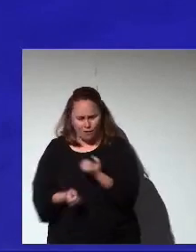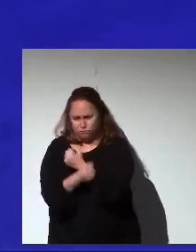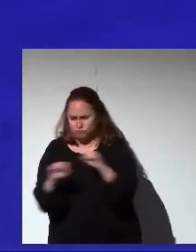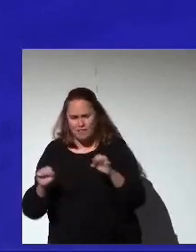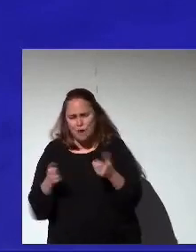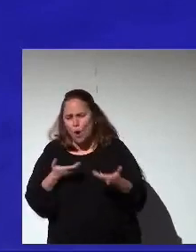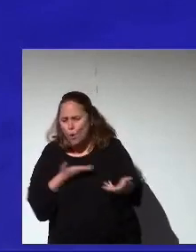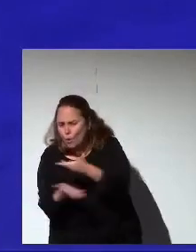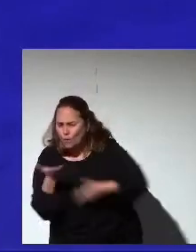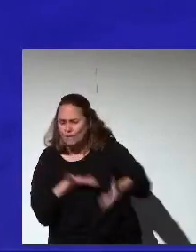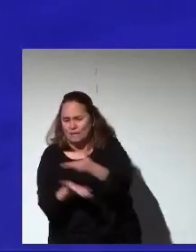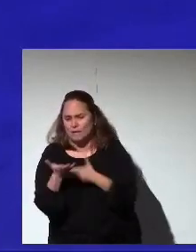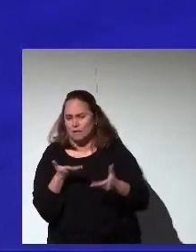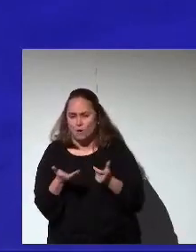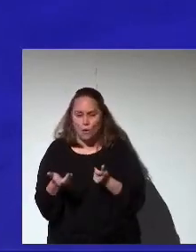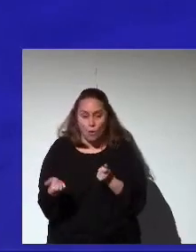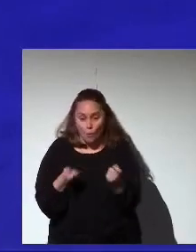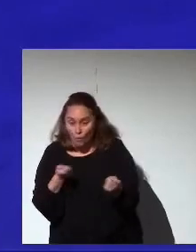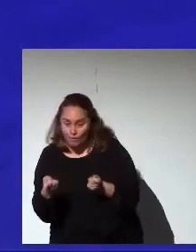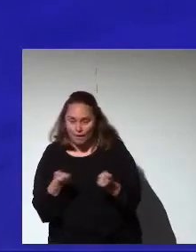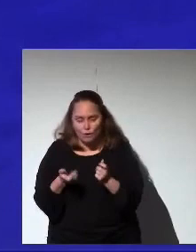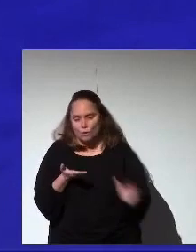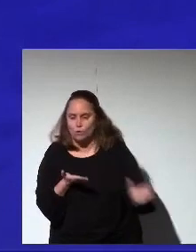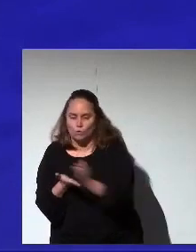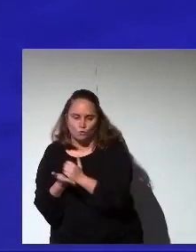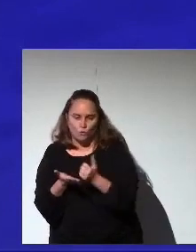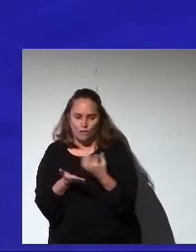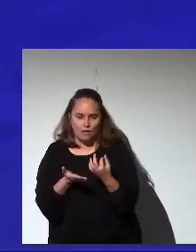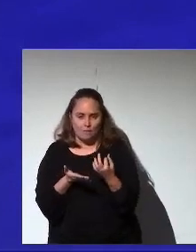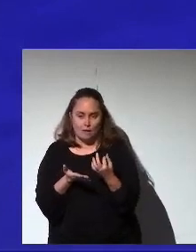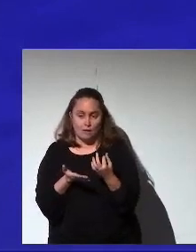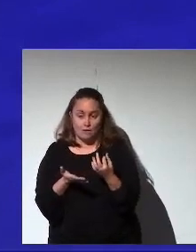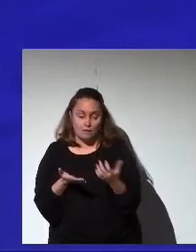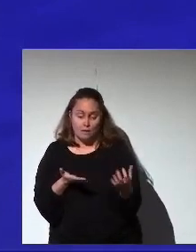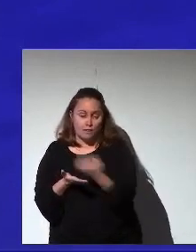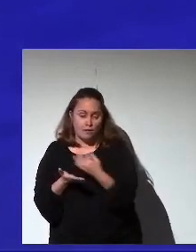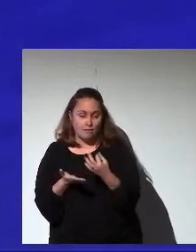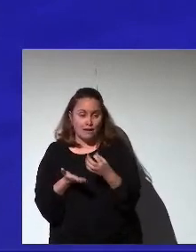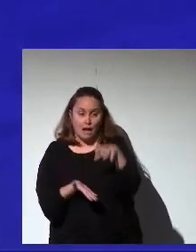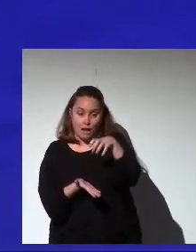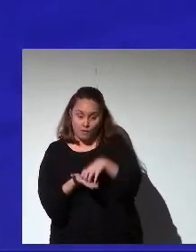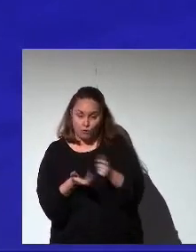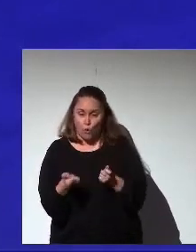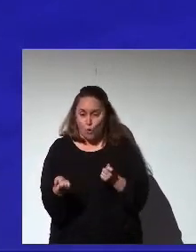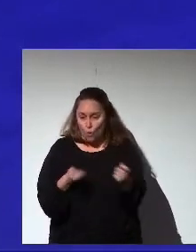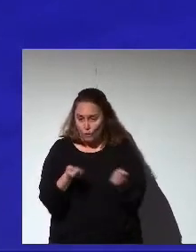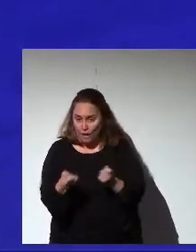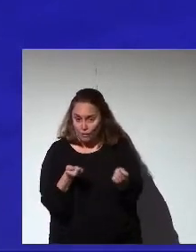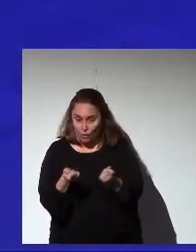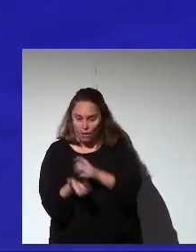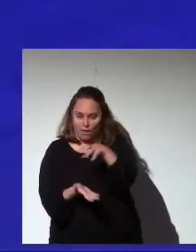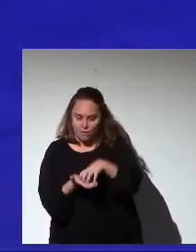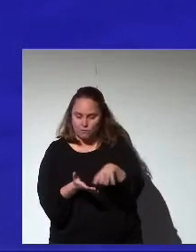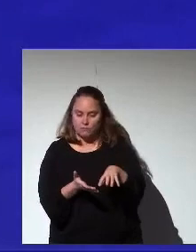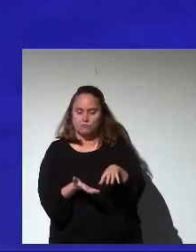coordinación tiene que ser llevada a cabo tanto en el CECOPI, en lo que sería el centro de coordinación, que